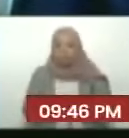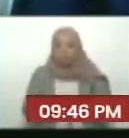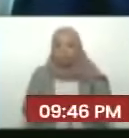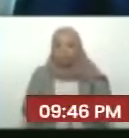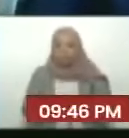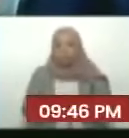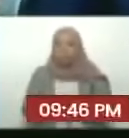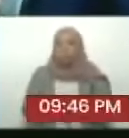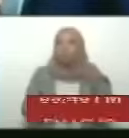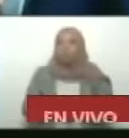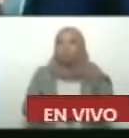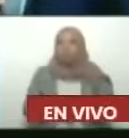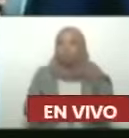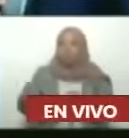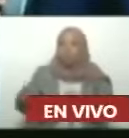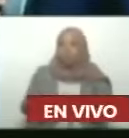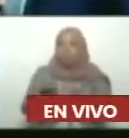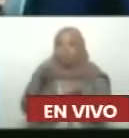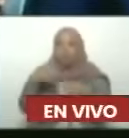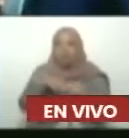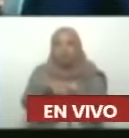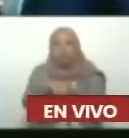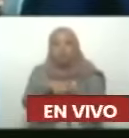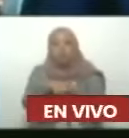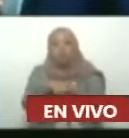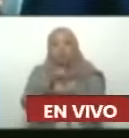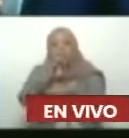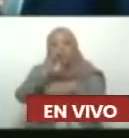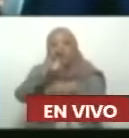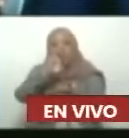se encontraron en un punto intermedio, Guayaquil.